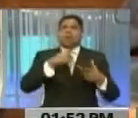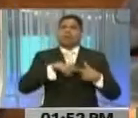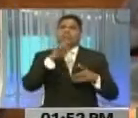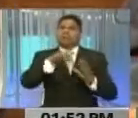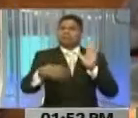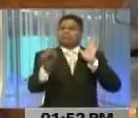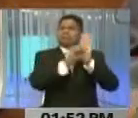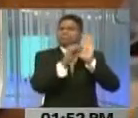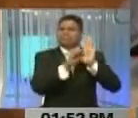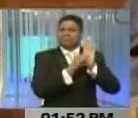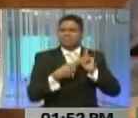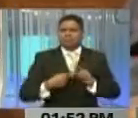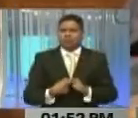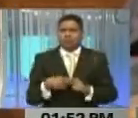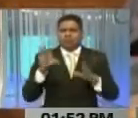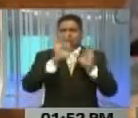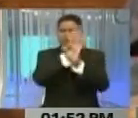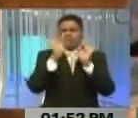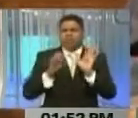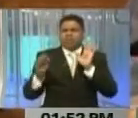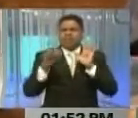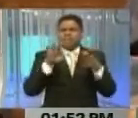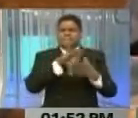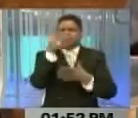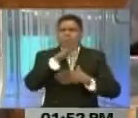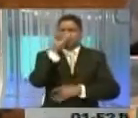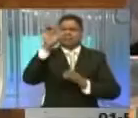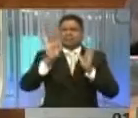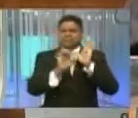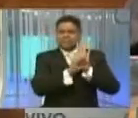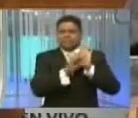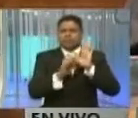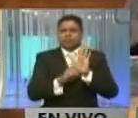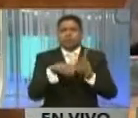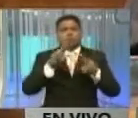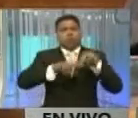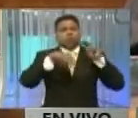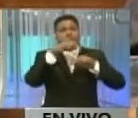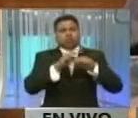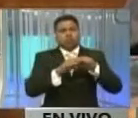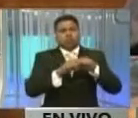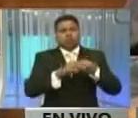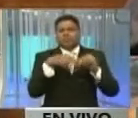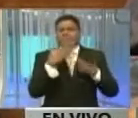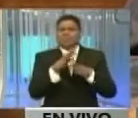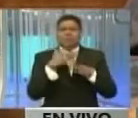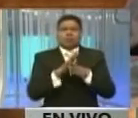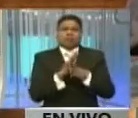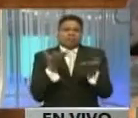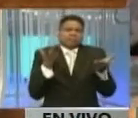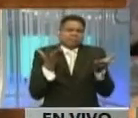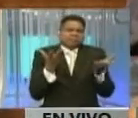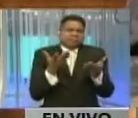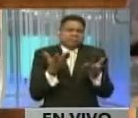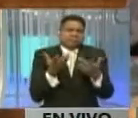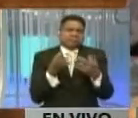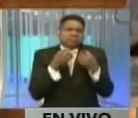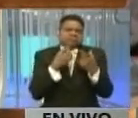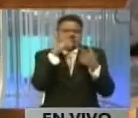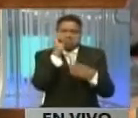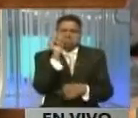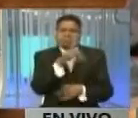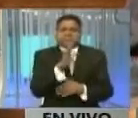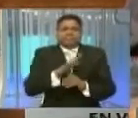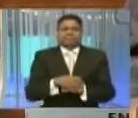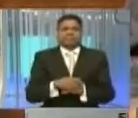Sin esa reconstrucción espiritual y simbólica, cualquier construcción material que se haga es finita, se puede incluso subestimar